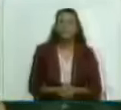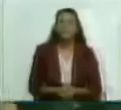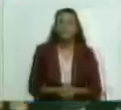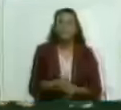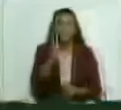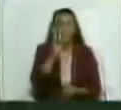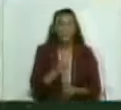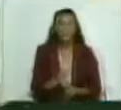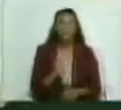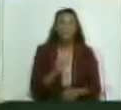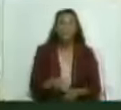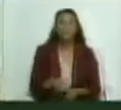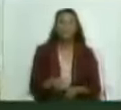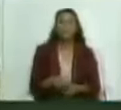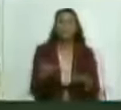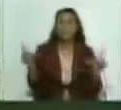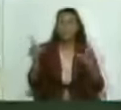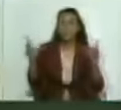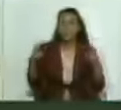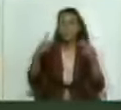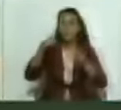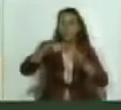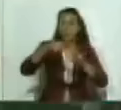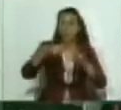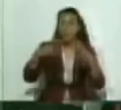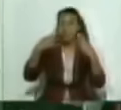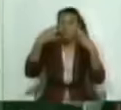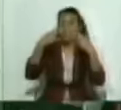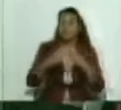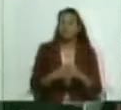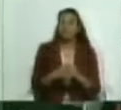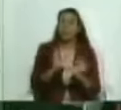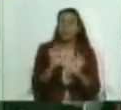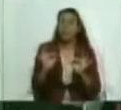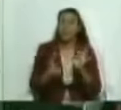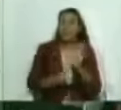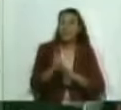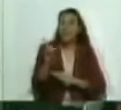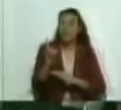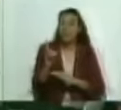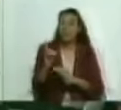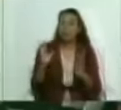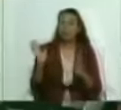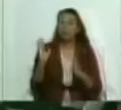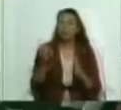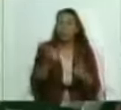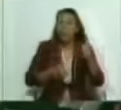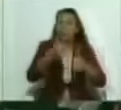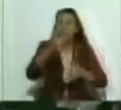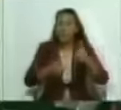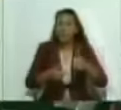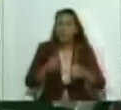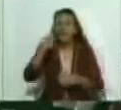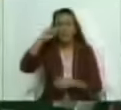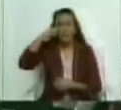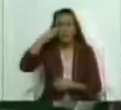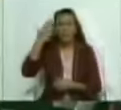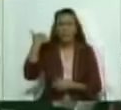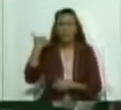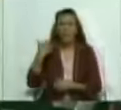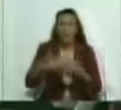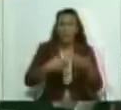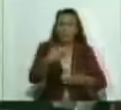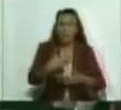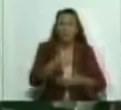Observamos en este momento, a través de las imágenes de Venezolana de Televisión, lo que ha sido el desarrollo de esta postulación. Recordemos que el proceso